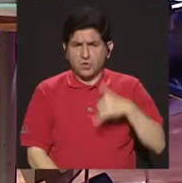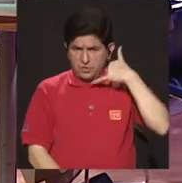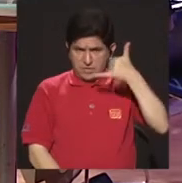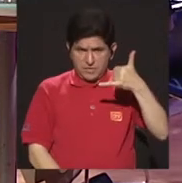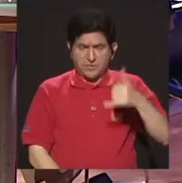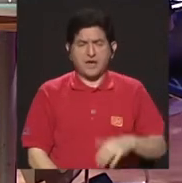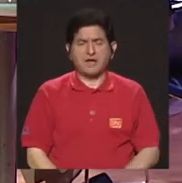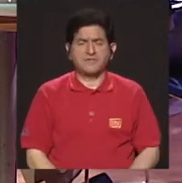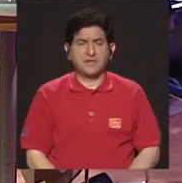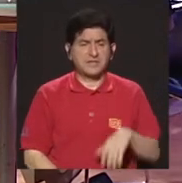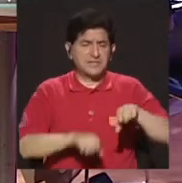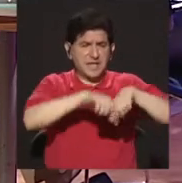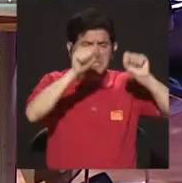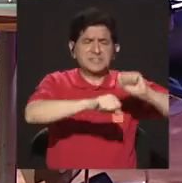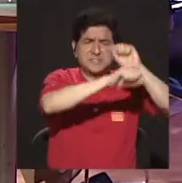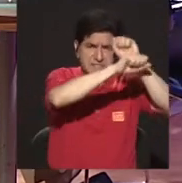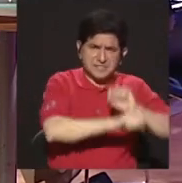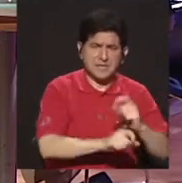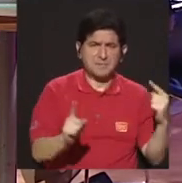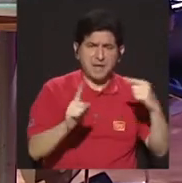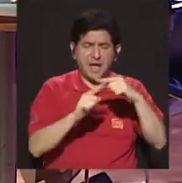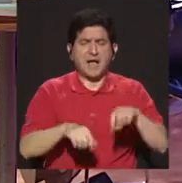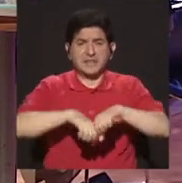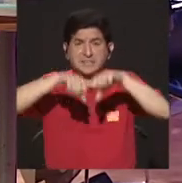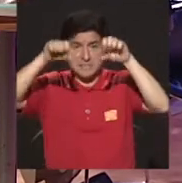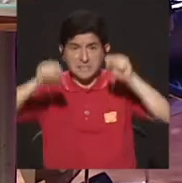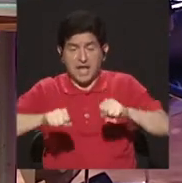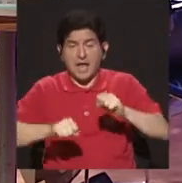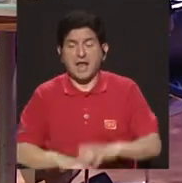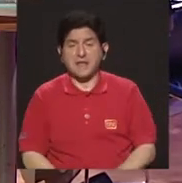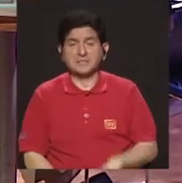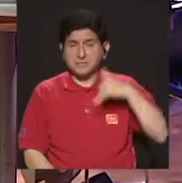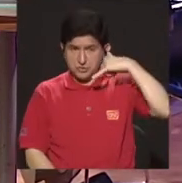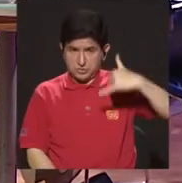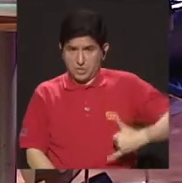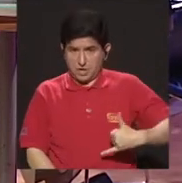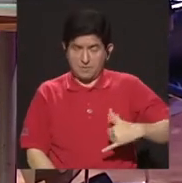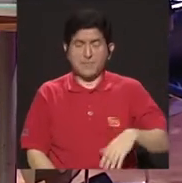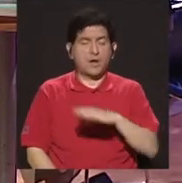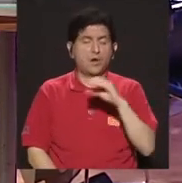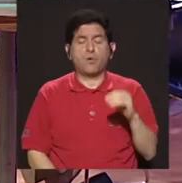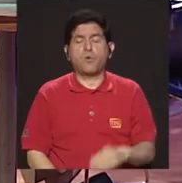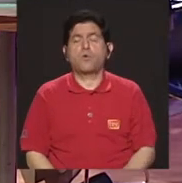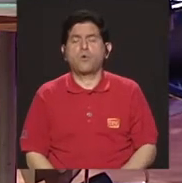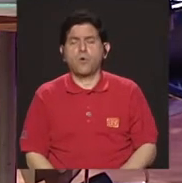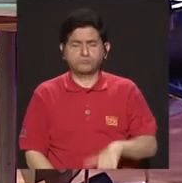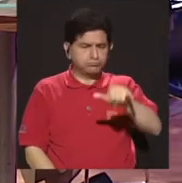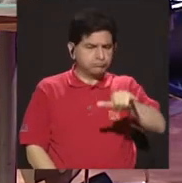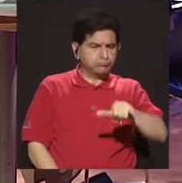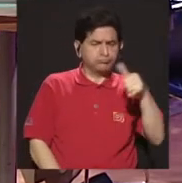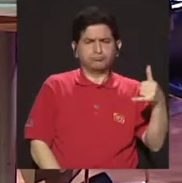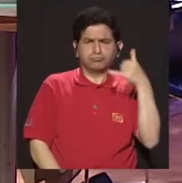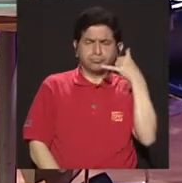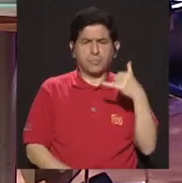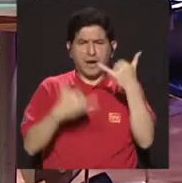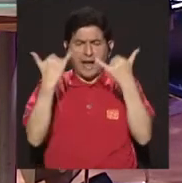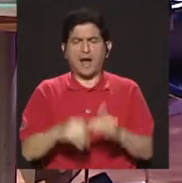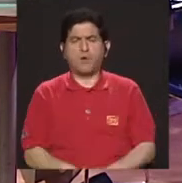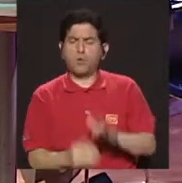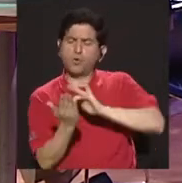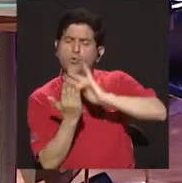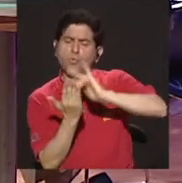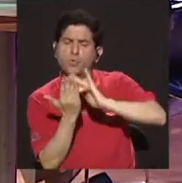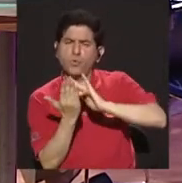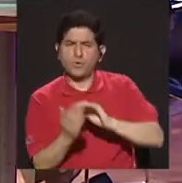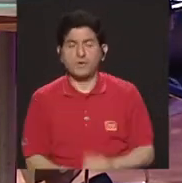analógicos a los digitales o cuando se tenía que el teléfono grandote y ahora podemos usar el teléfono inteligente es algo parecido a eso o no